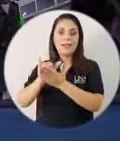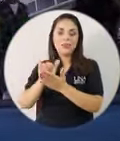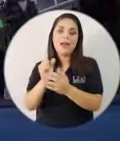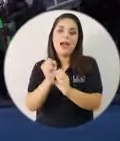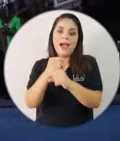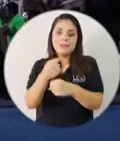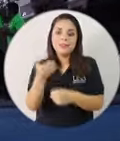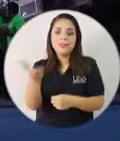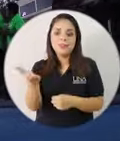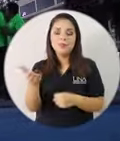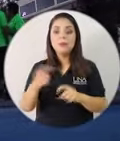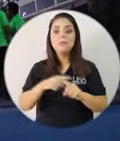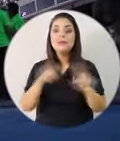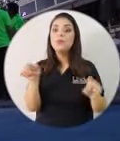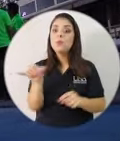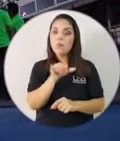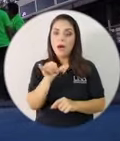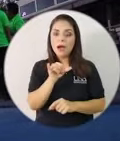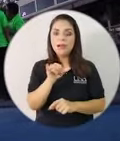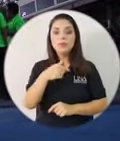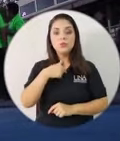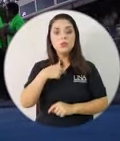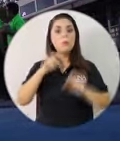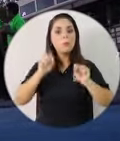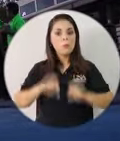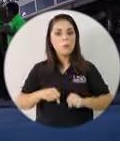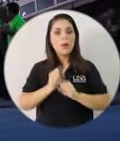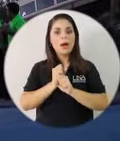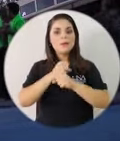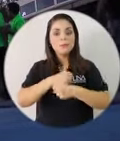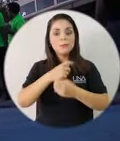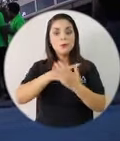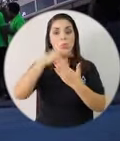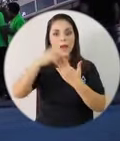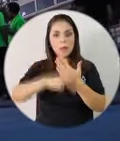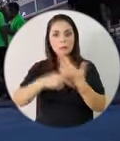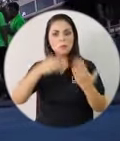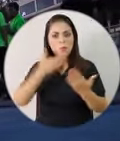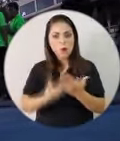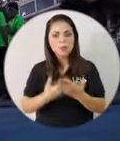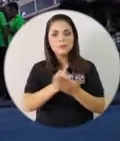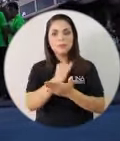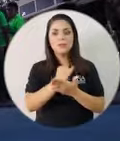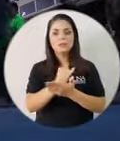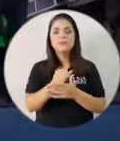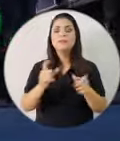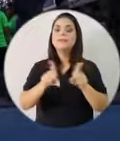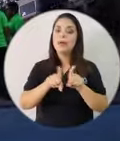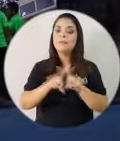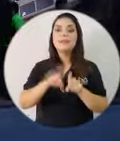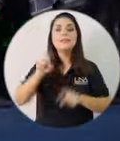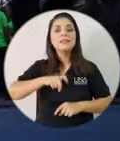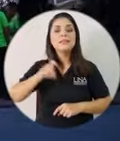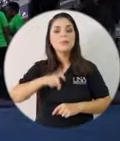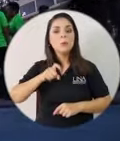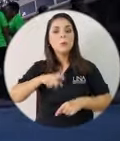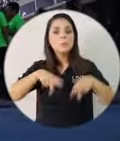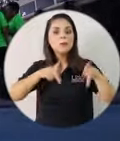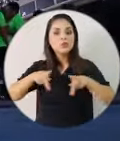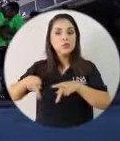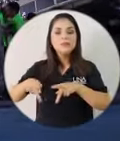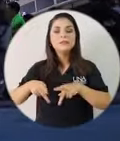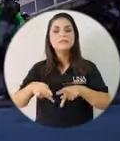tiempo, para yo poder crear programas robustos de investigación, también necesito personas